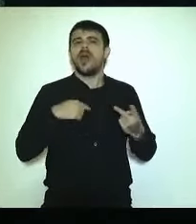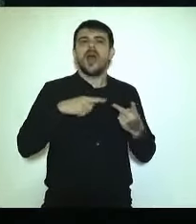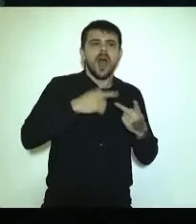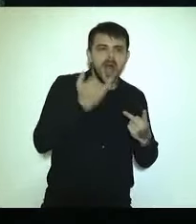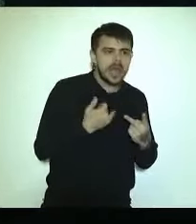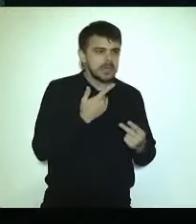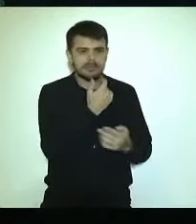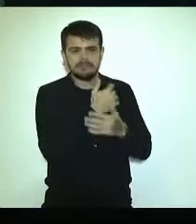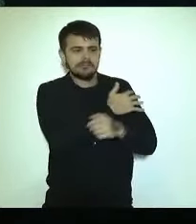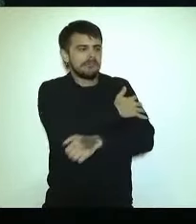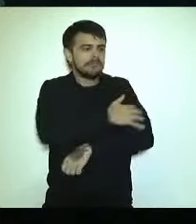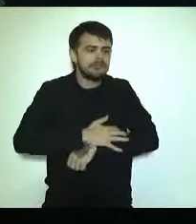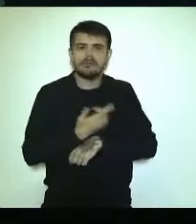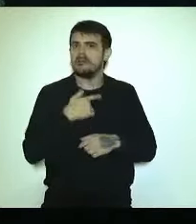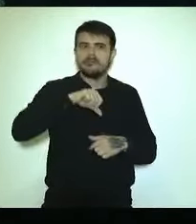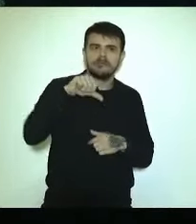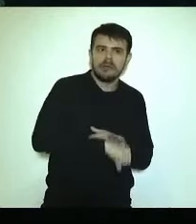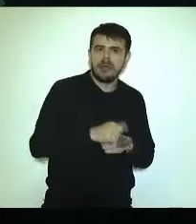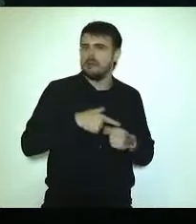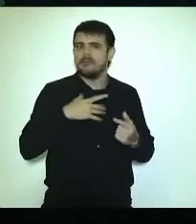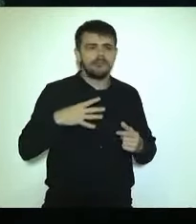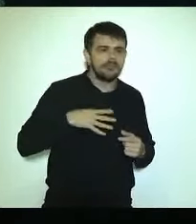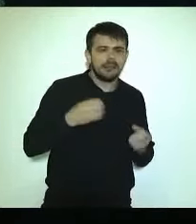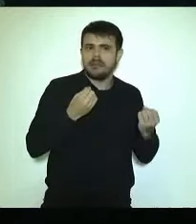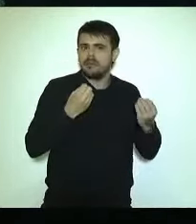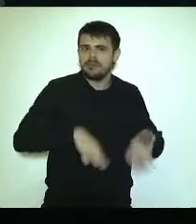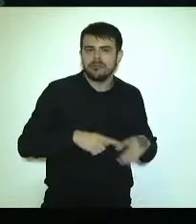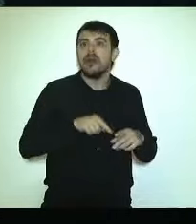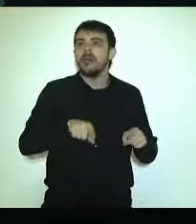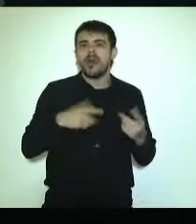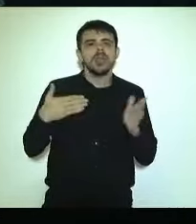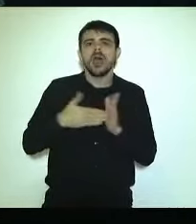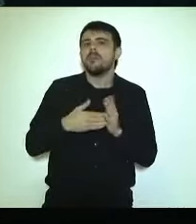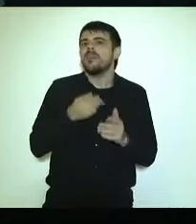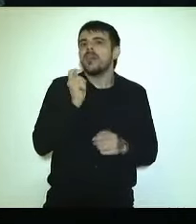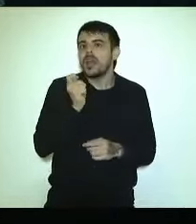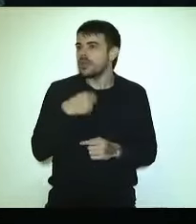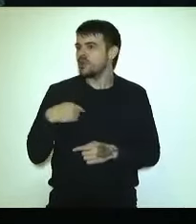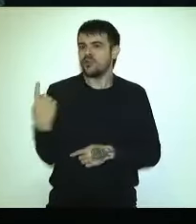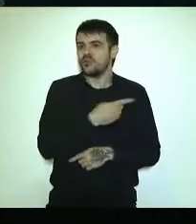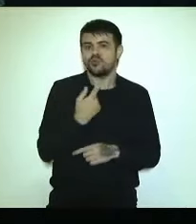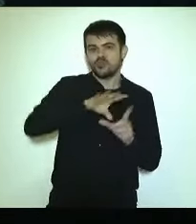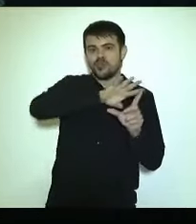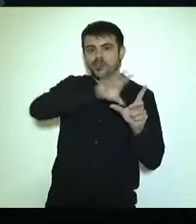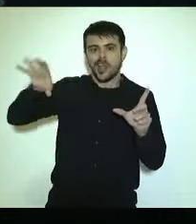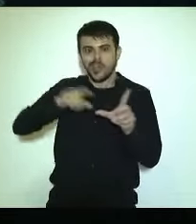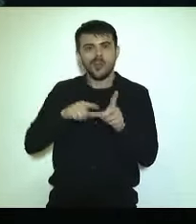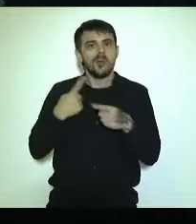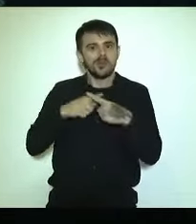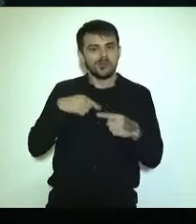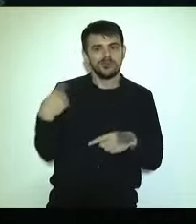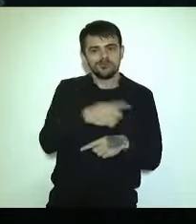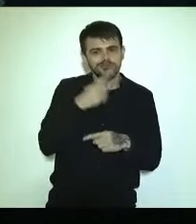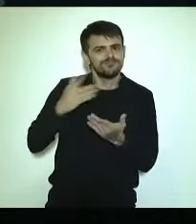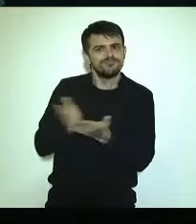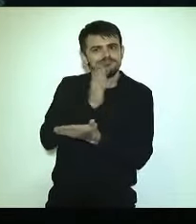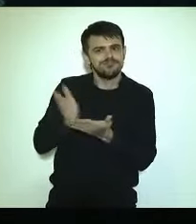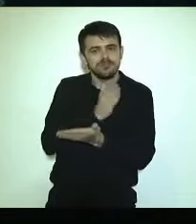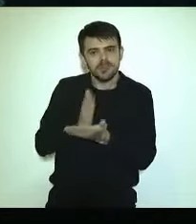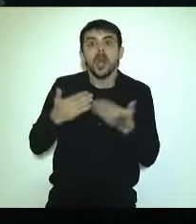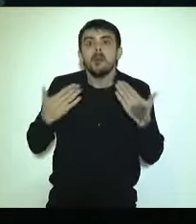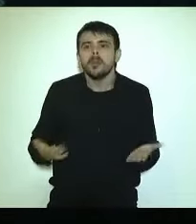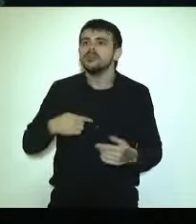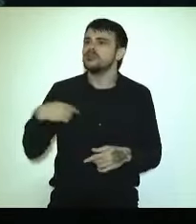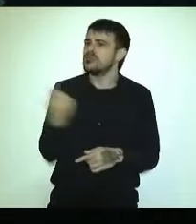que esa economía nacional nos mire de una manera totalmente distinta y es por eso que defender el motor productivo es